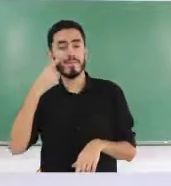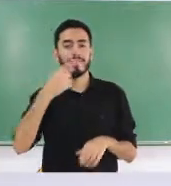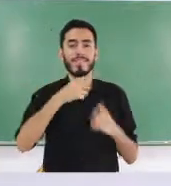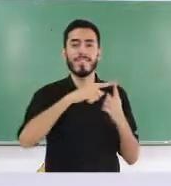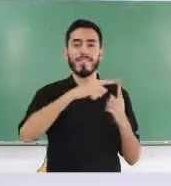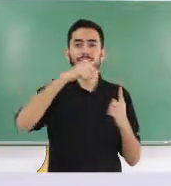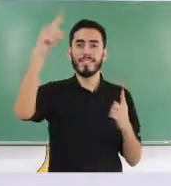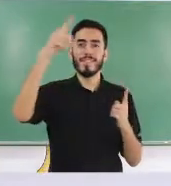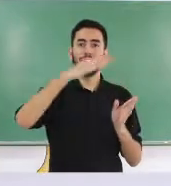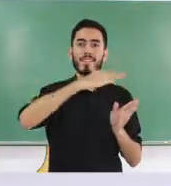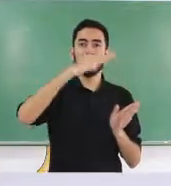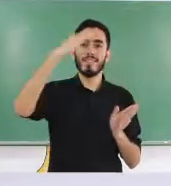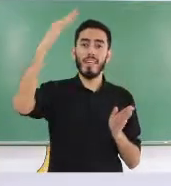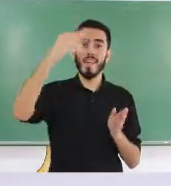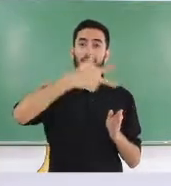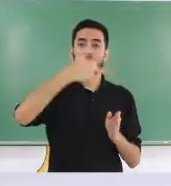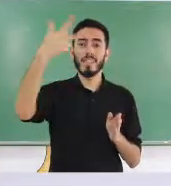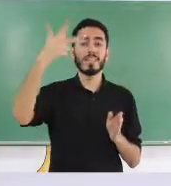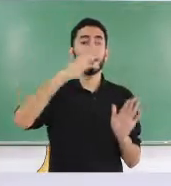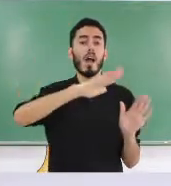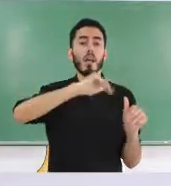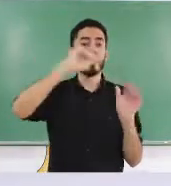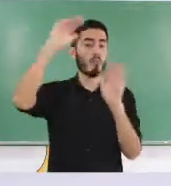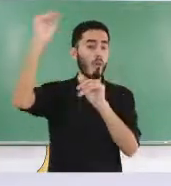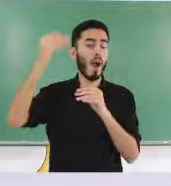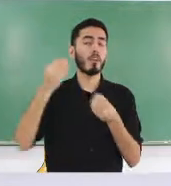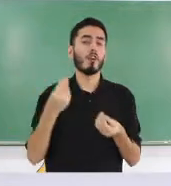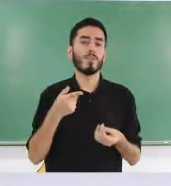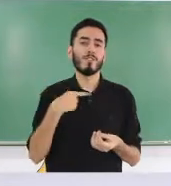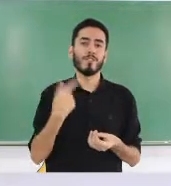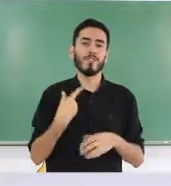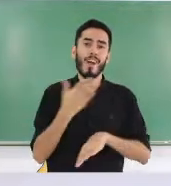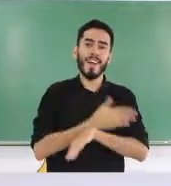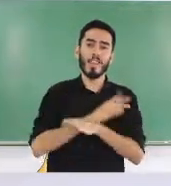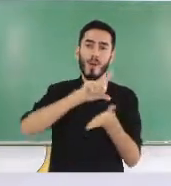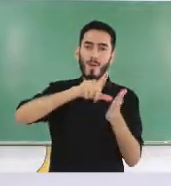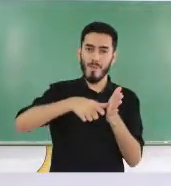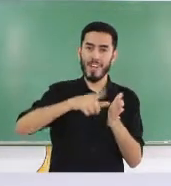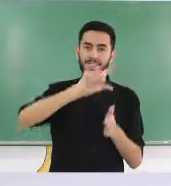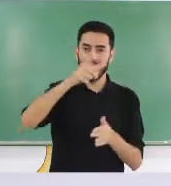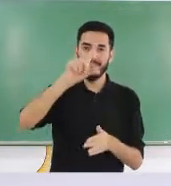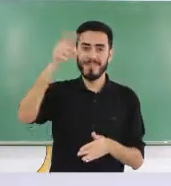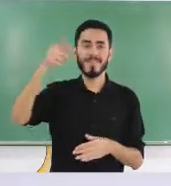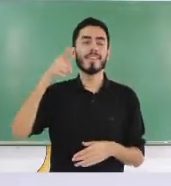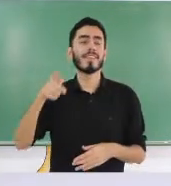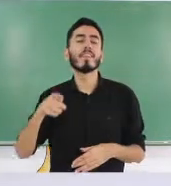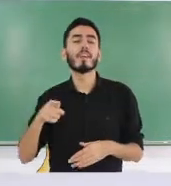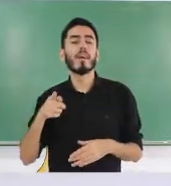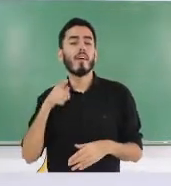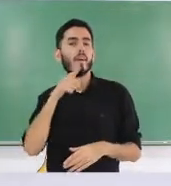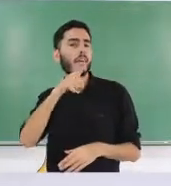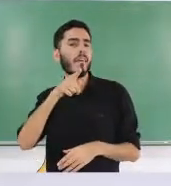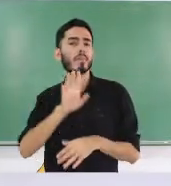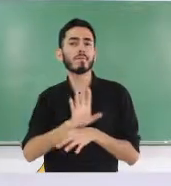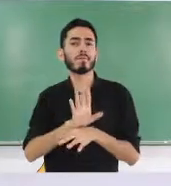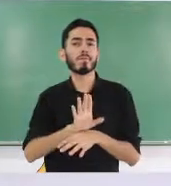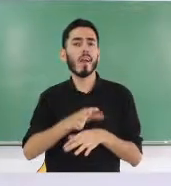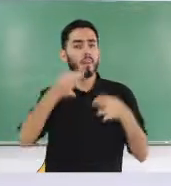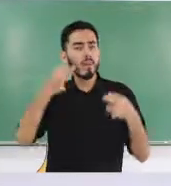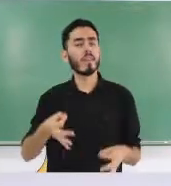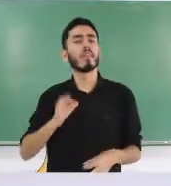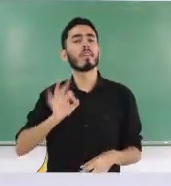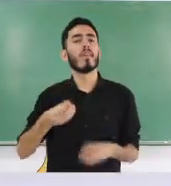segmentos son iguales, los tomamos nosotros con el compás. Esto, ¿sí? Nos da la referencia de que